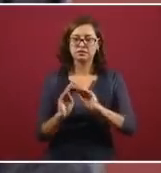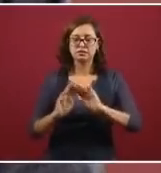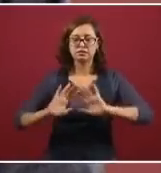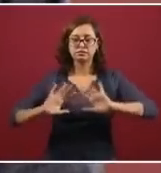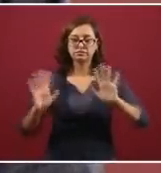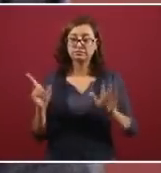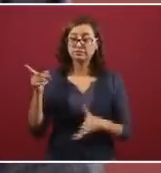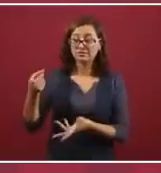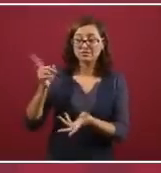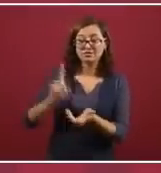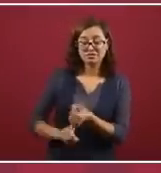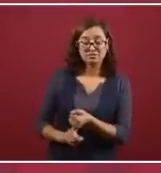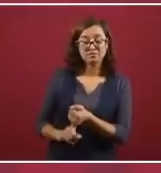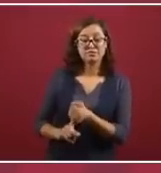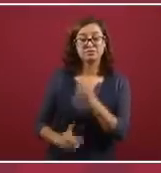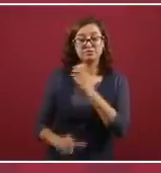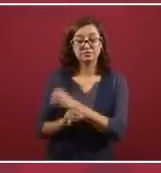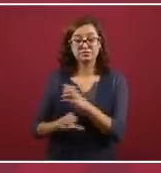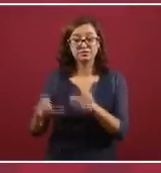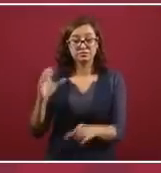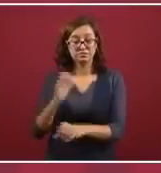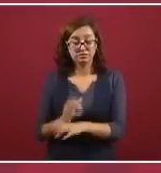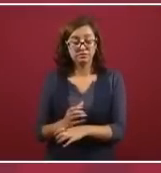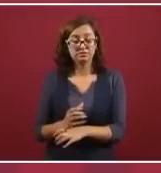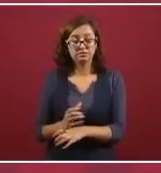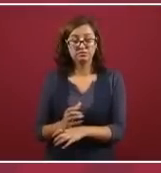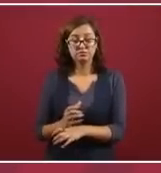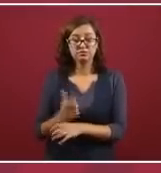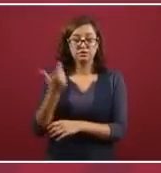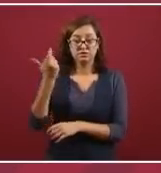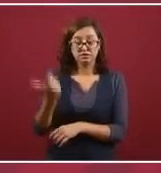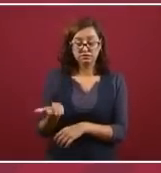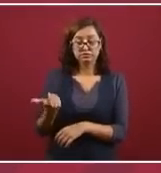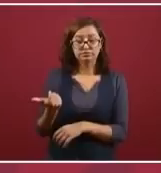parte de ese dinero